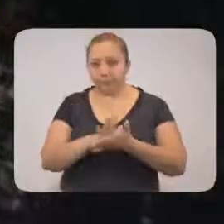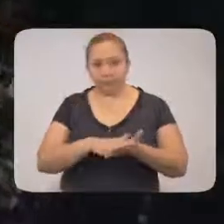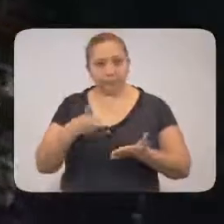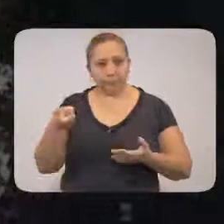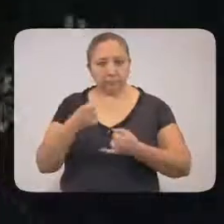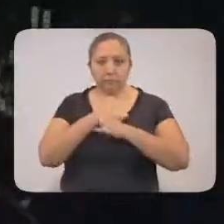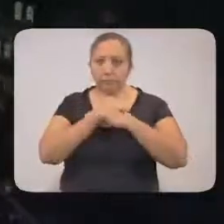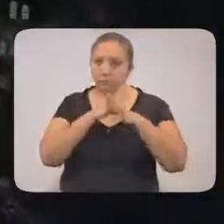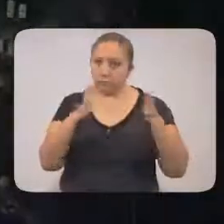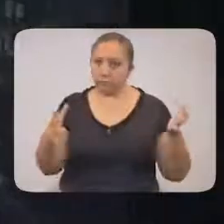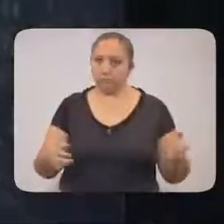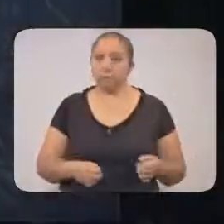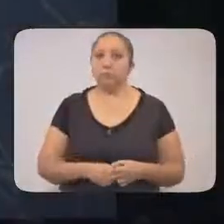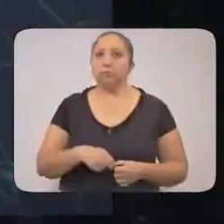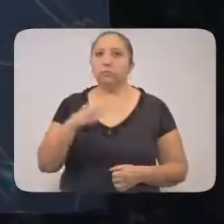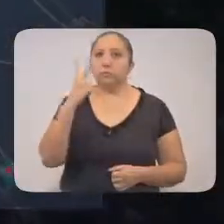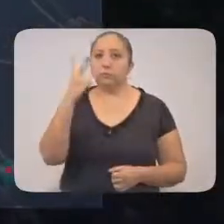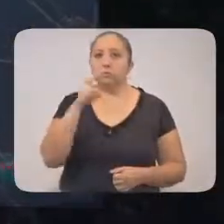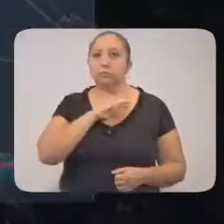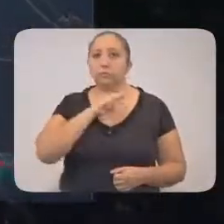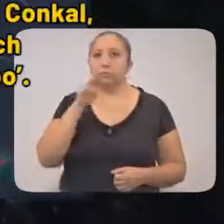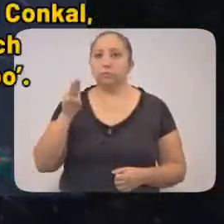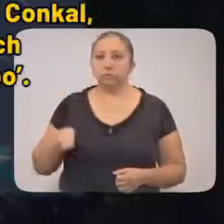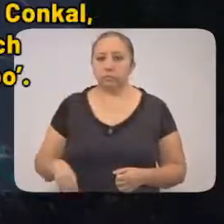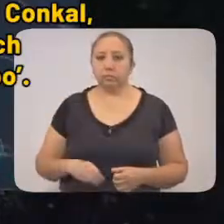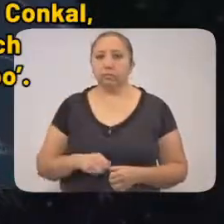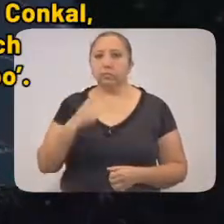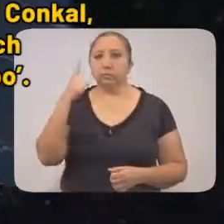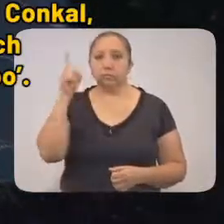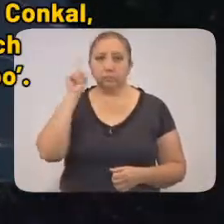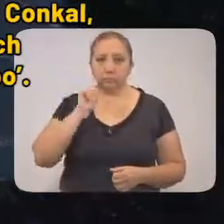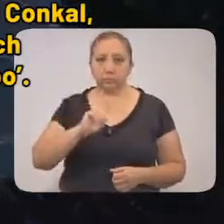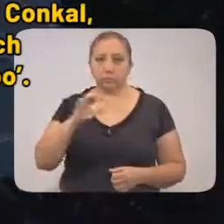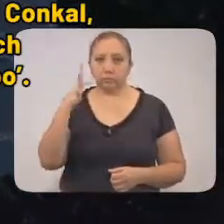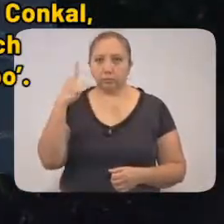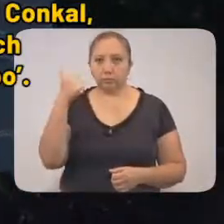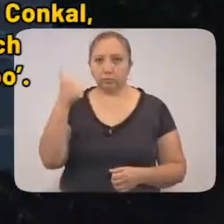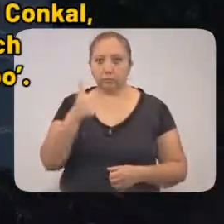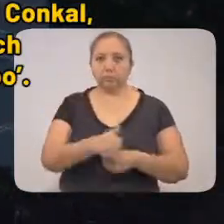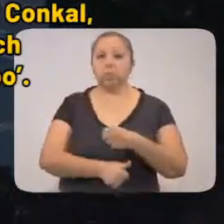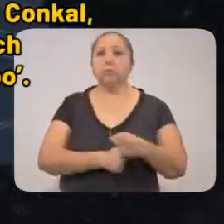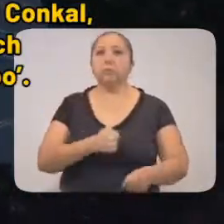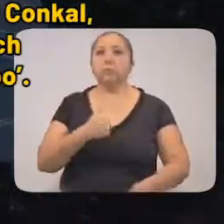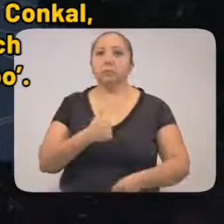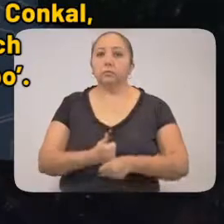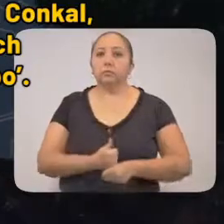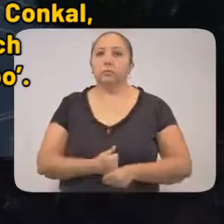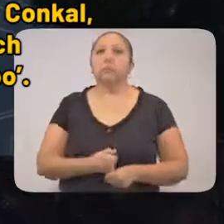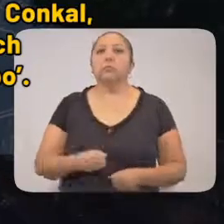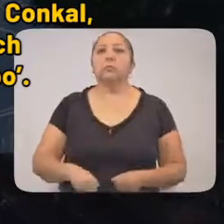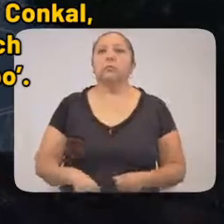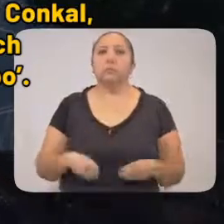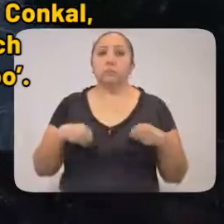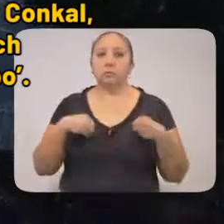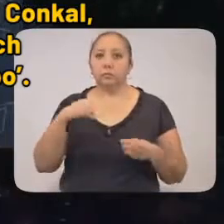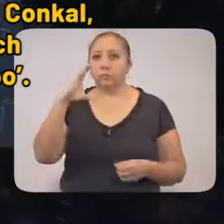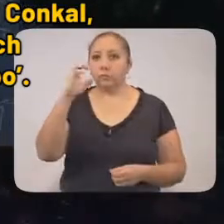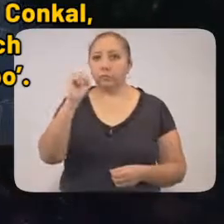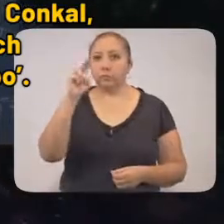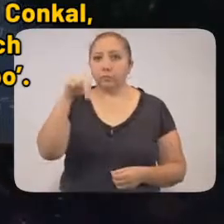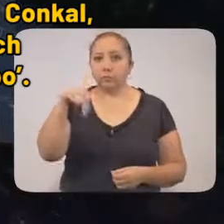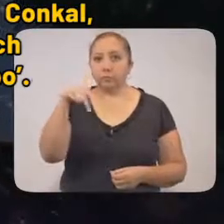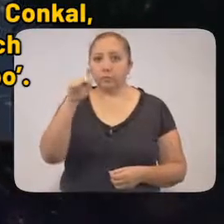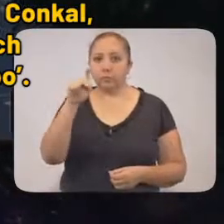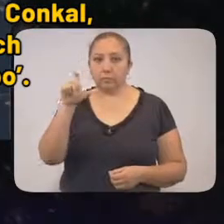Lamentablemente, en este parte médico informamos de 2 fallecimientos. Una mujer de 56 años de edad, originaria y residente de Concal,